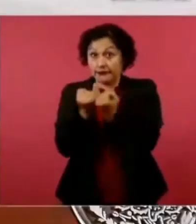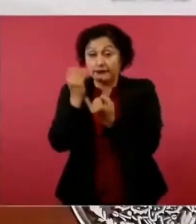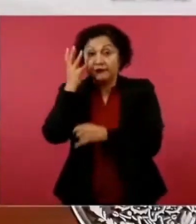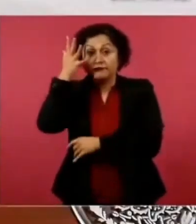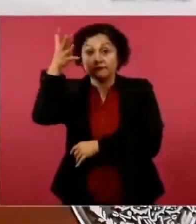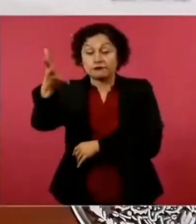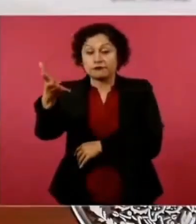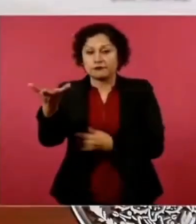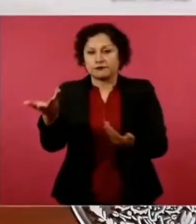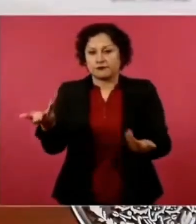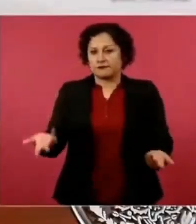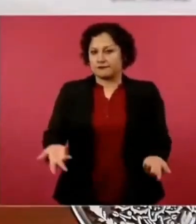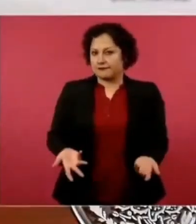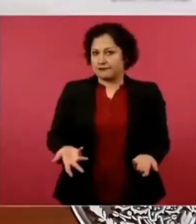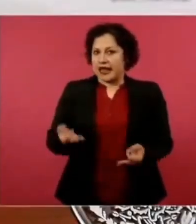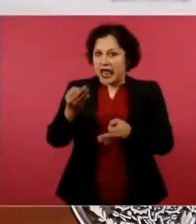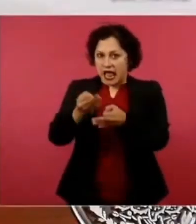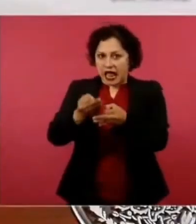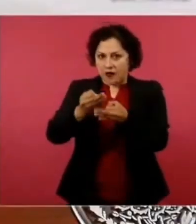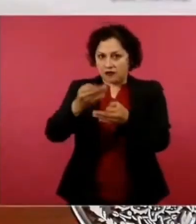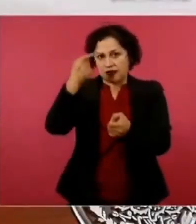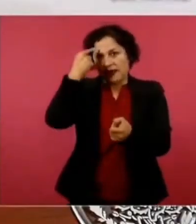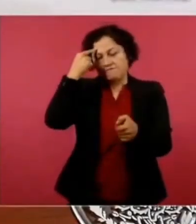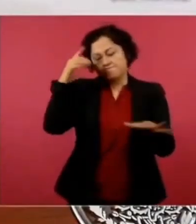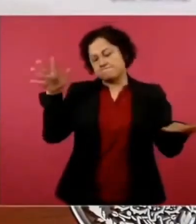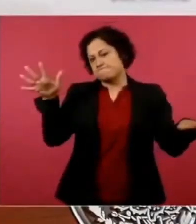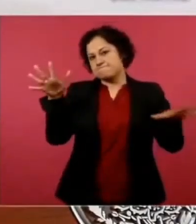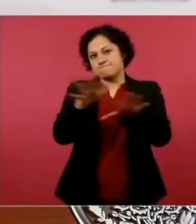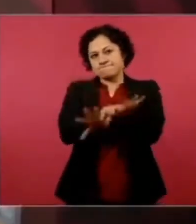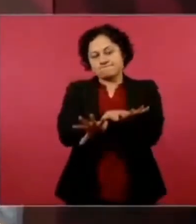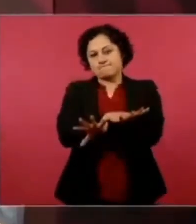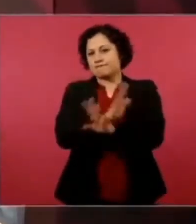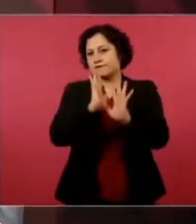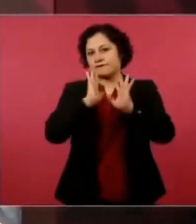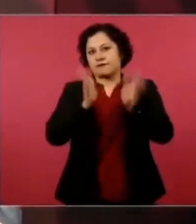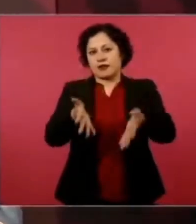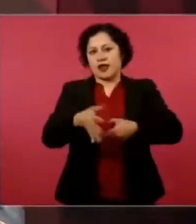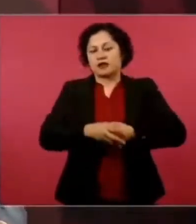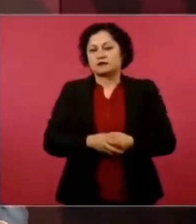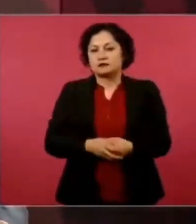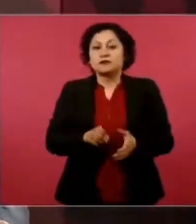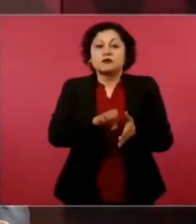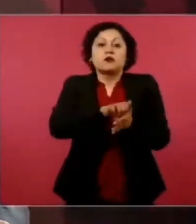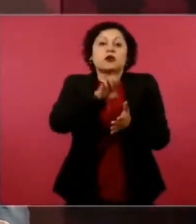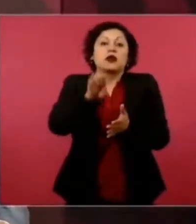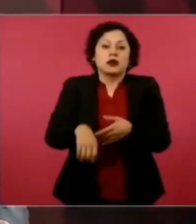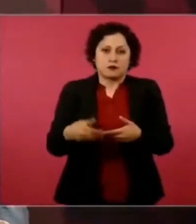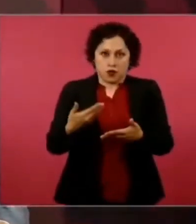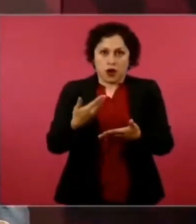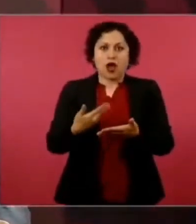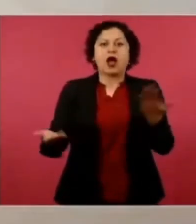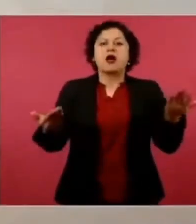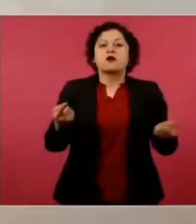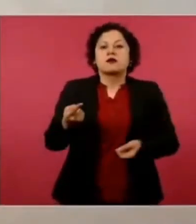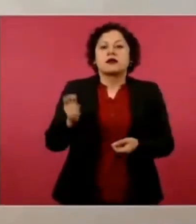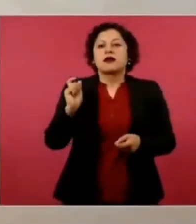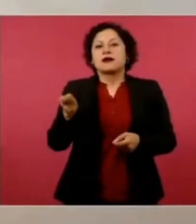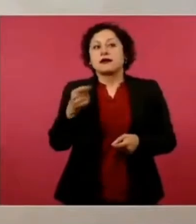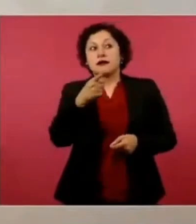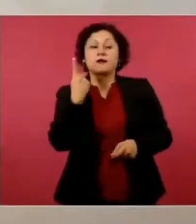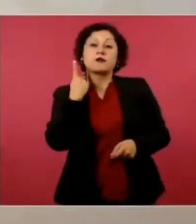Ahora, a ver, ¿van a andar en un Ferrari los políticos?